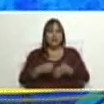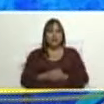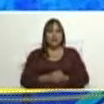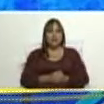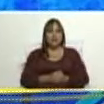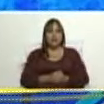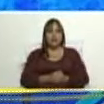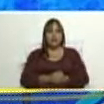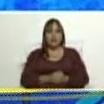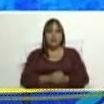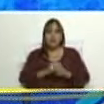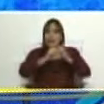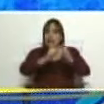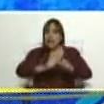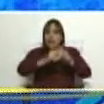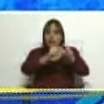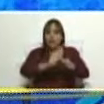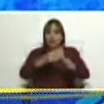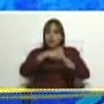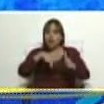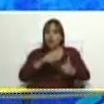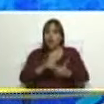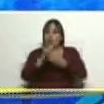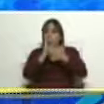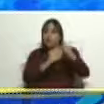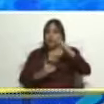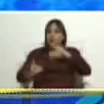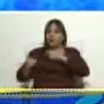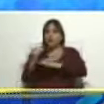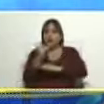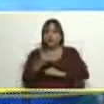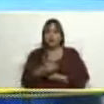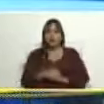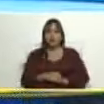que sigue siendo hoy por hoy nuestro comandante supremo,